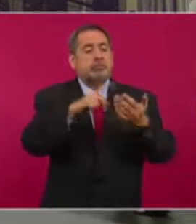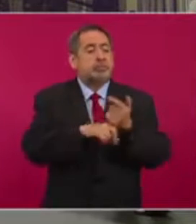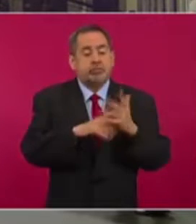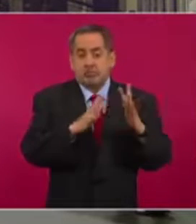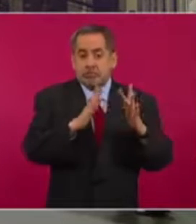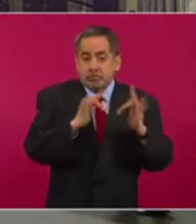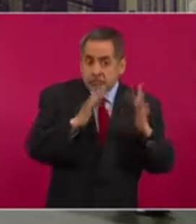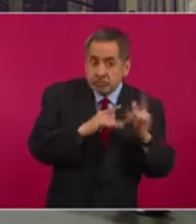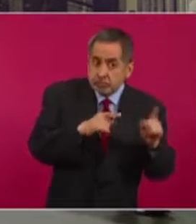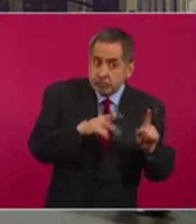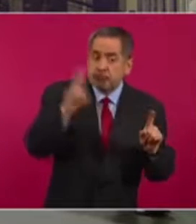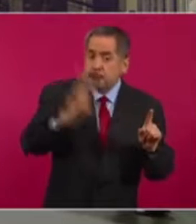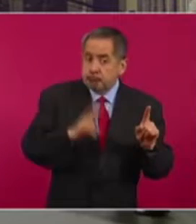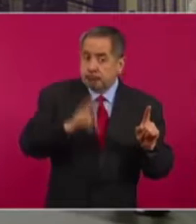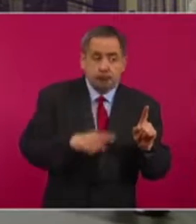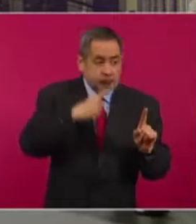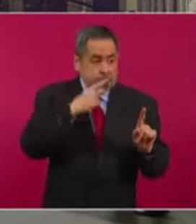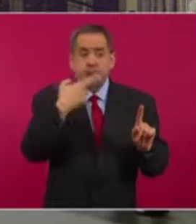tenía